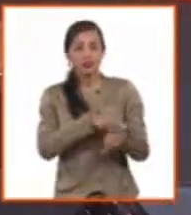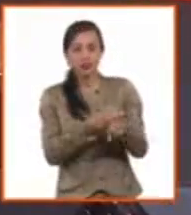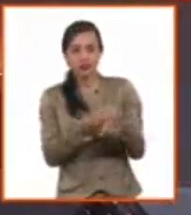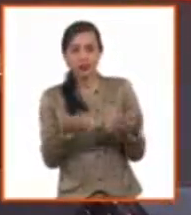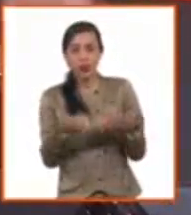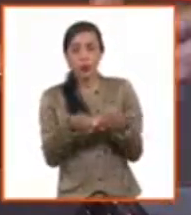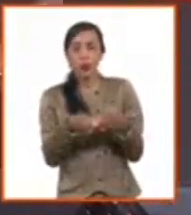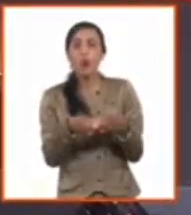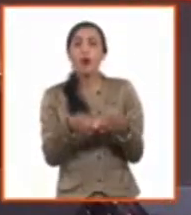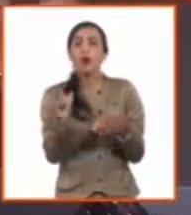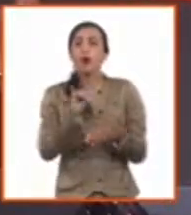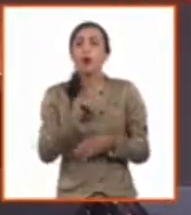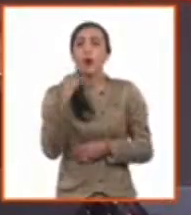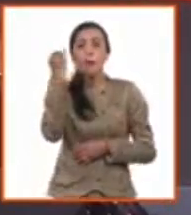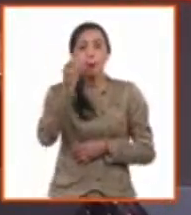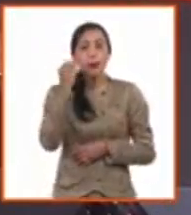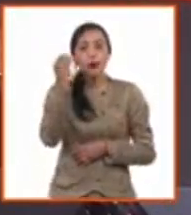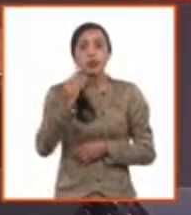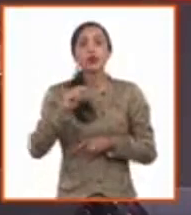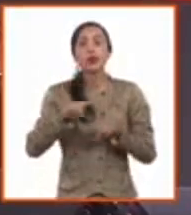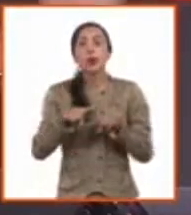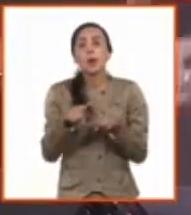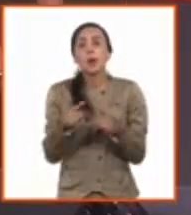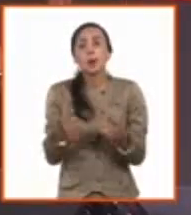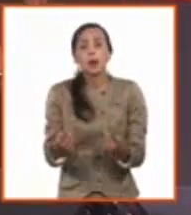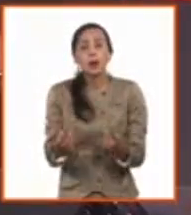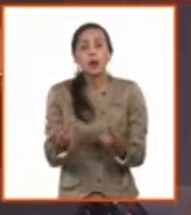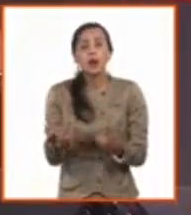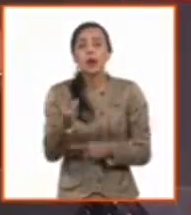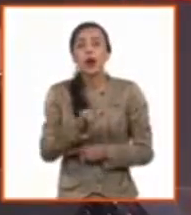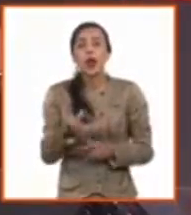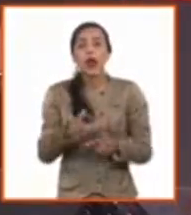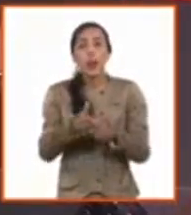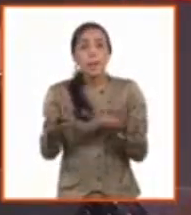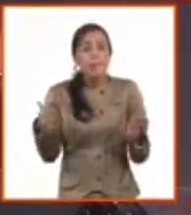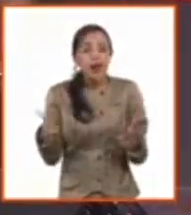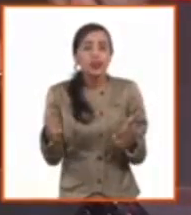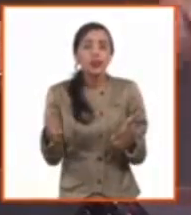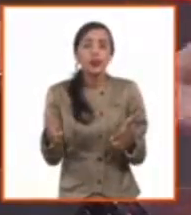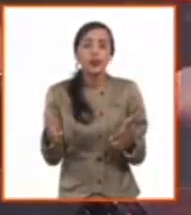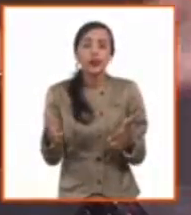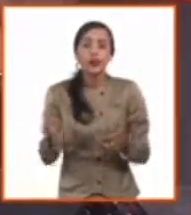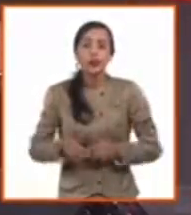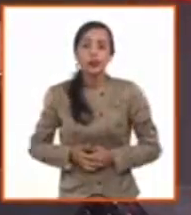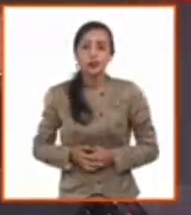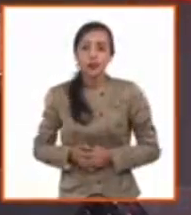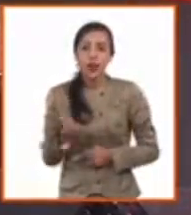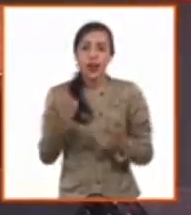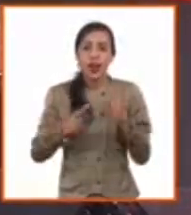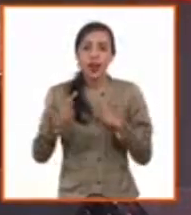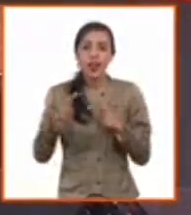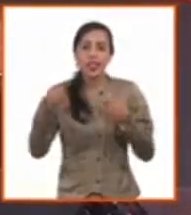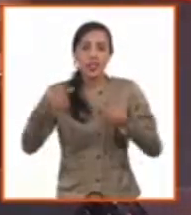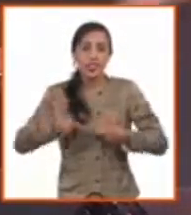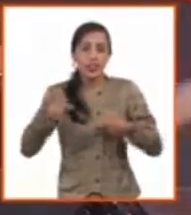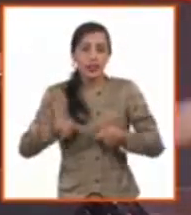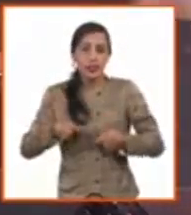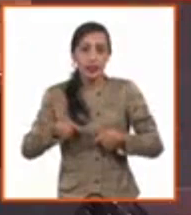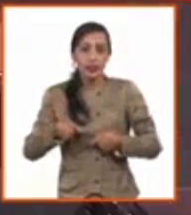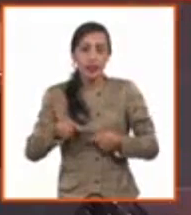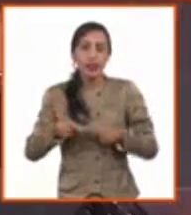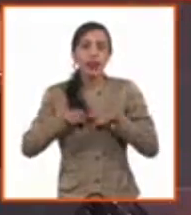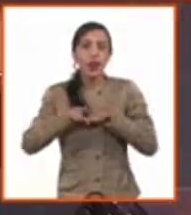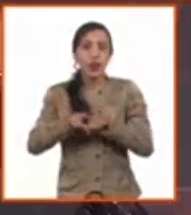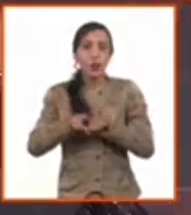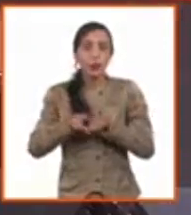representatividad creo que hasta por razones de espacio no a quien debía